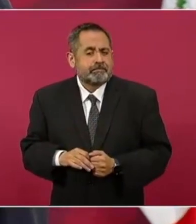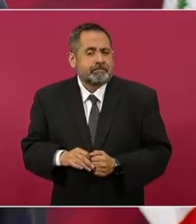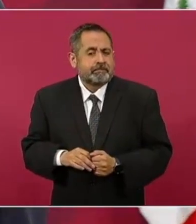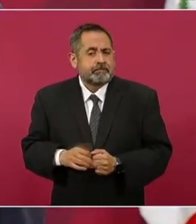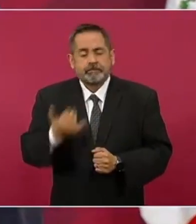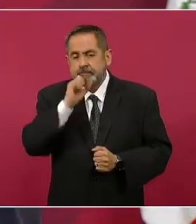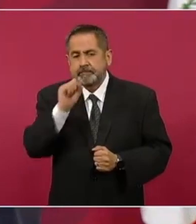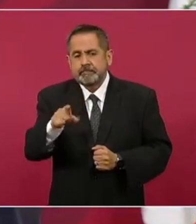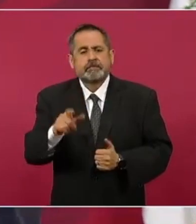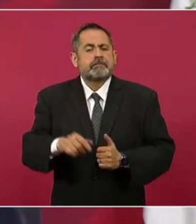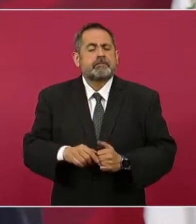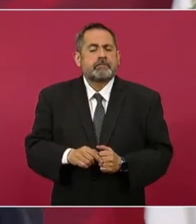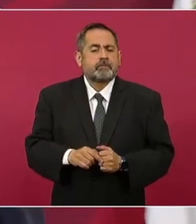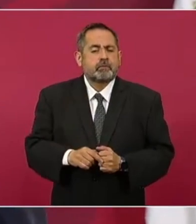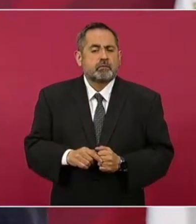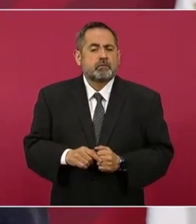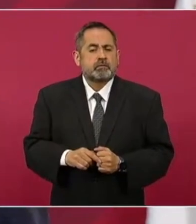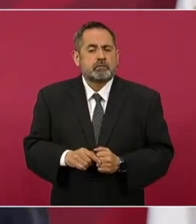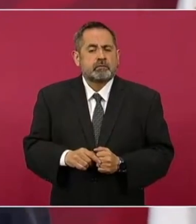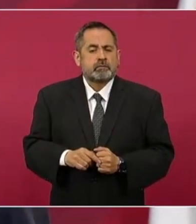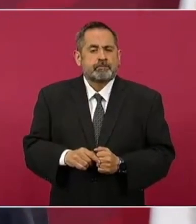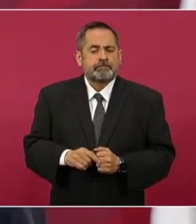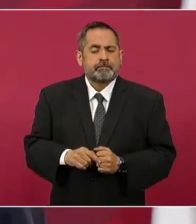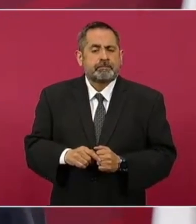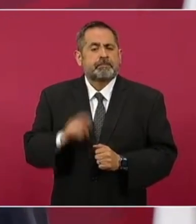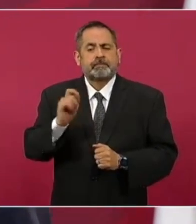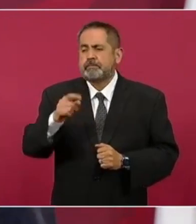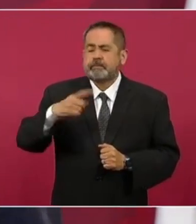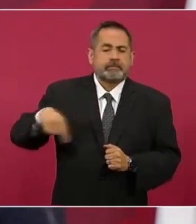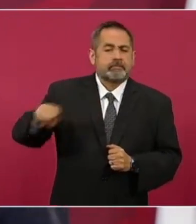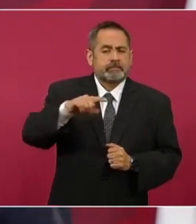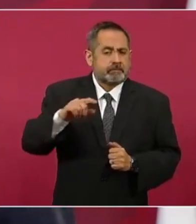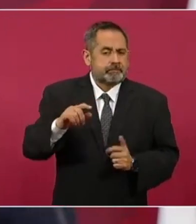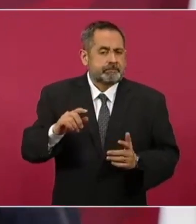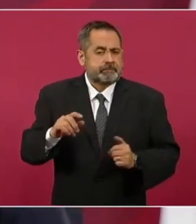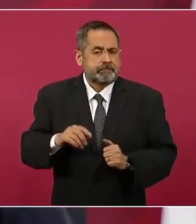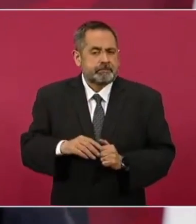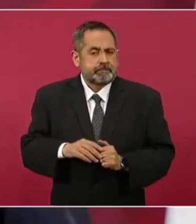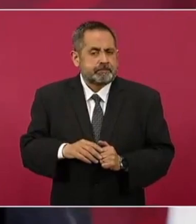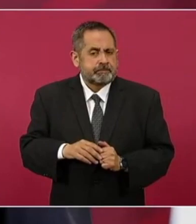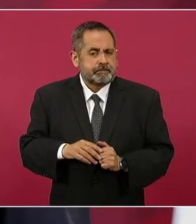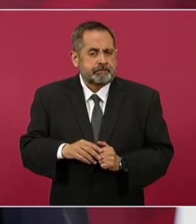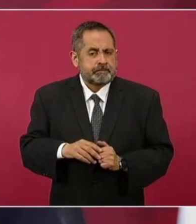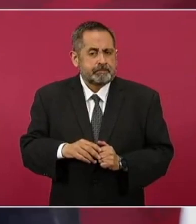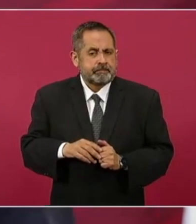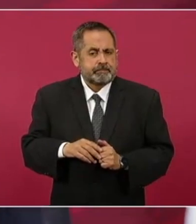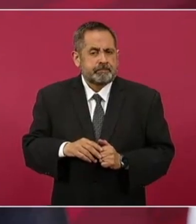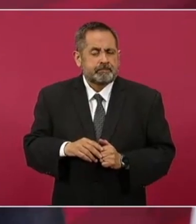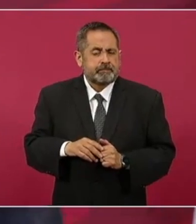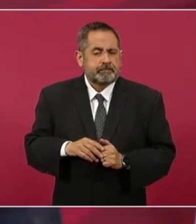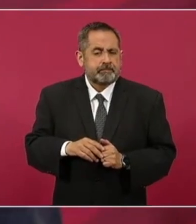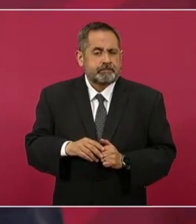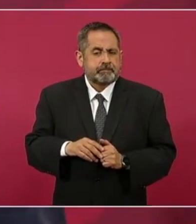Y que dejemos a la gente sin necesidad de